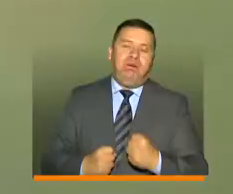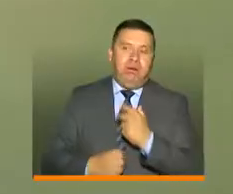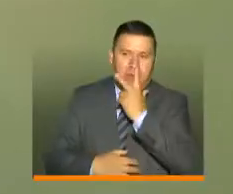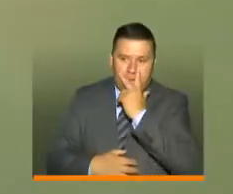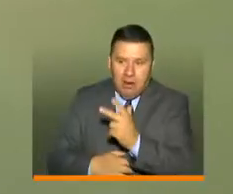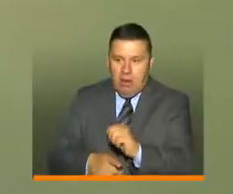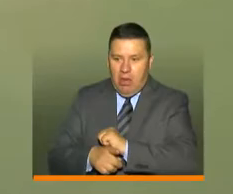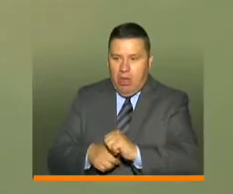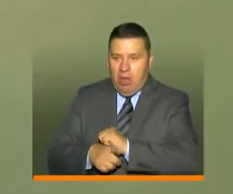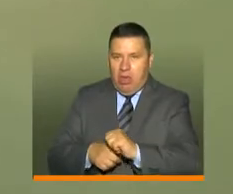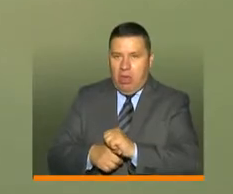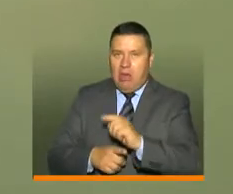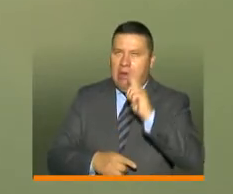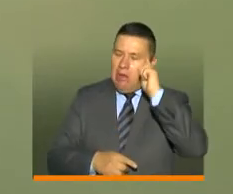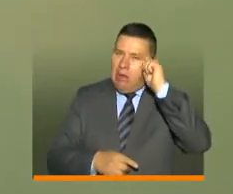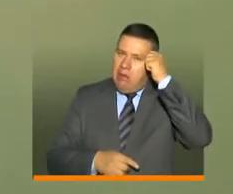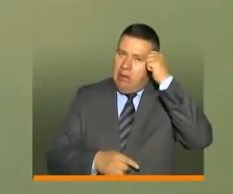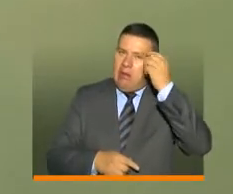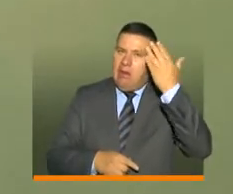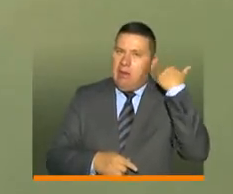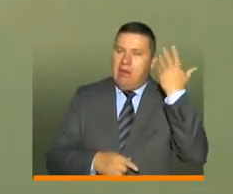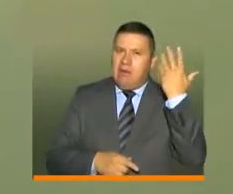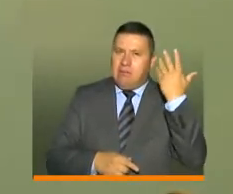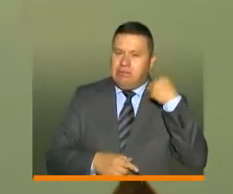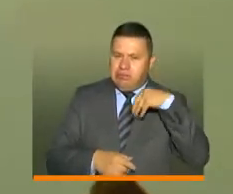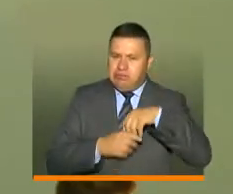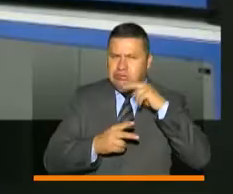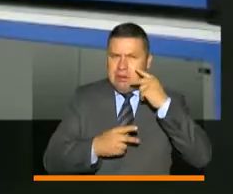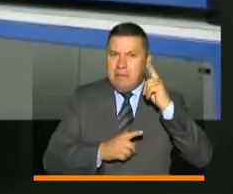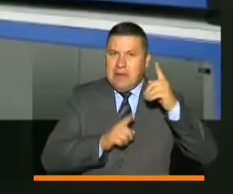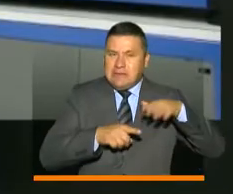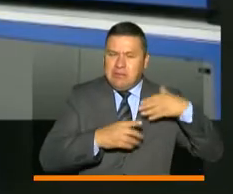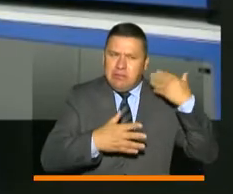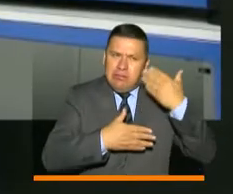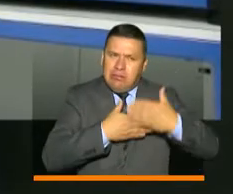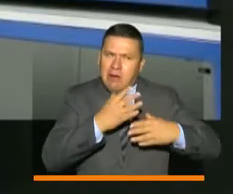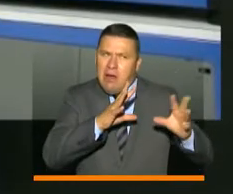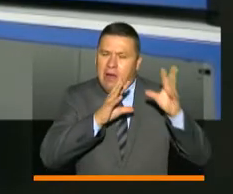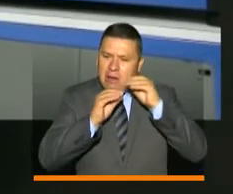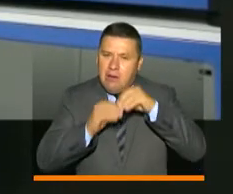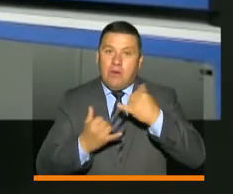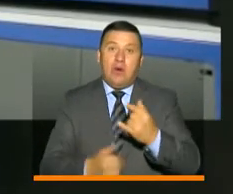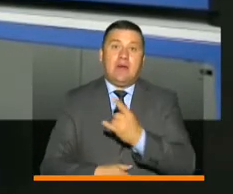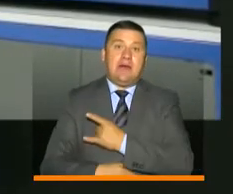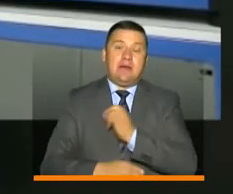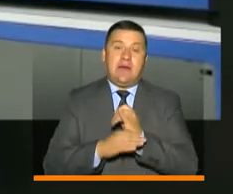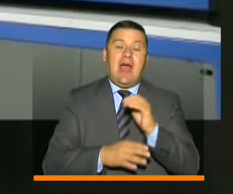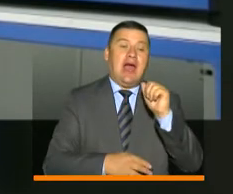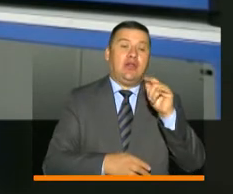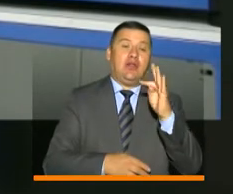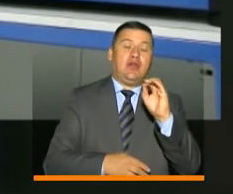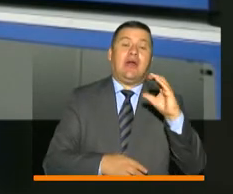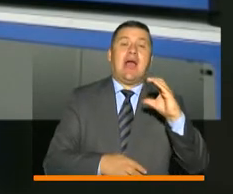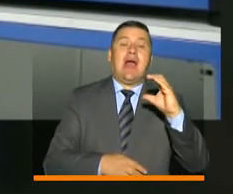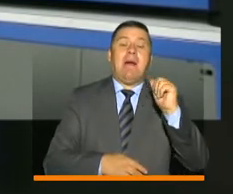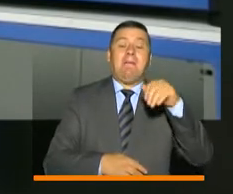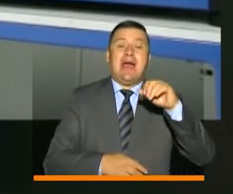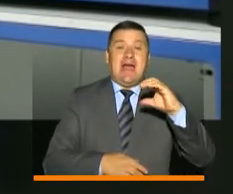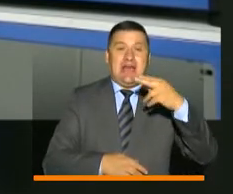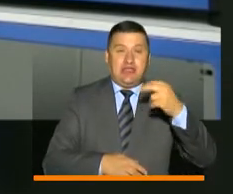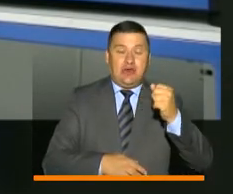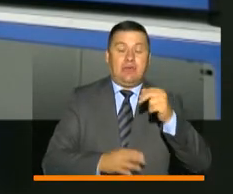verlas y además recordar toda la anatomía que habíamos visto en primero. La institución universitaria Antonio José Camacho, en atención a